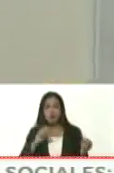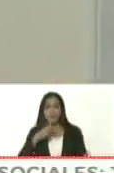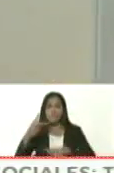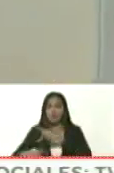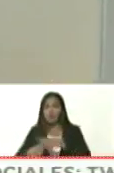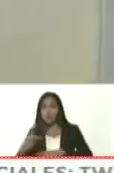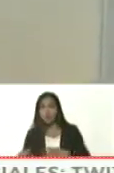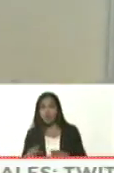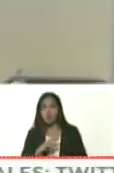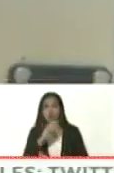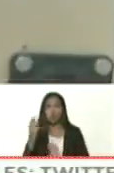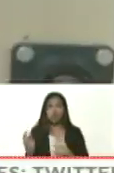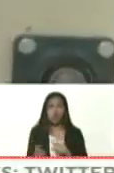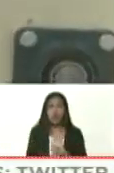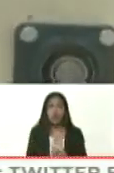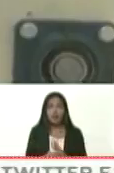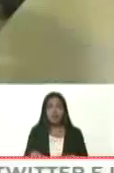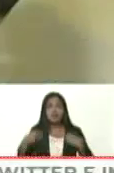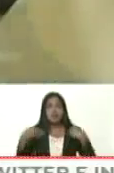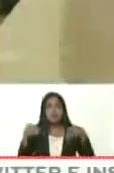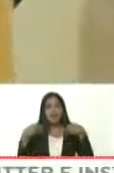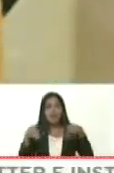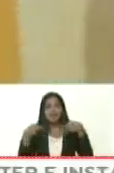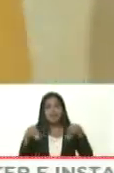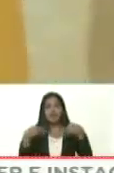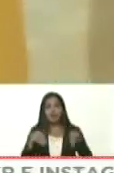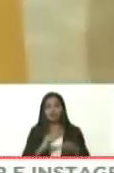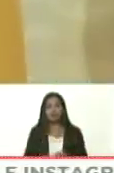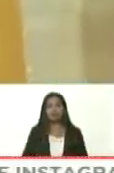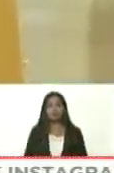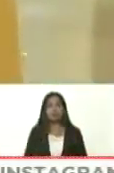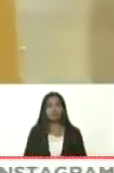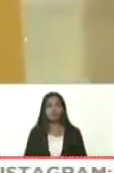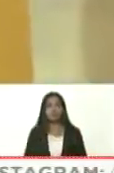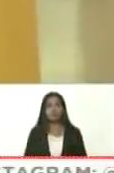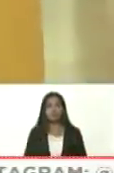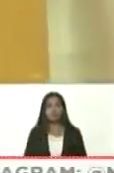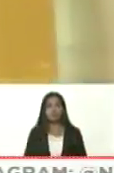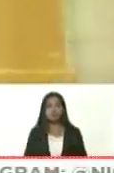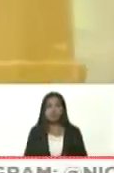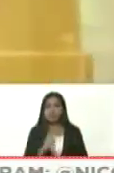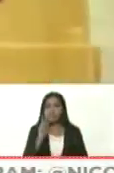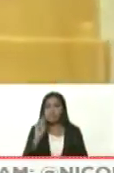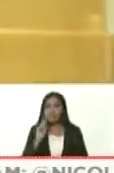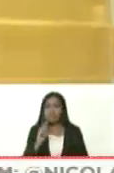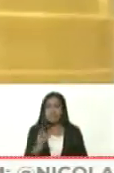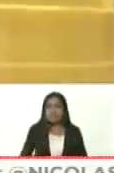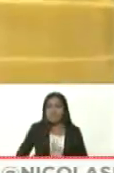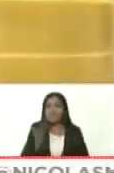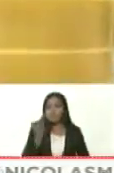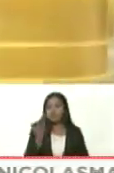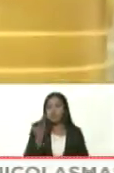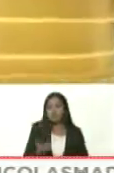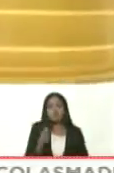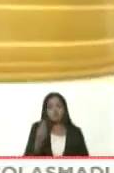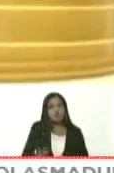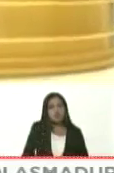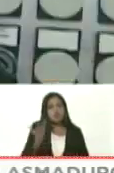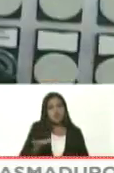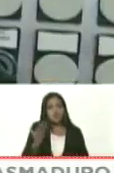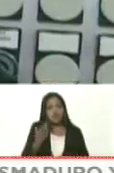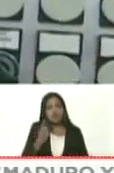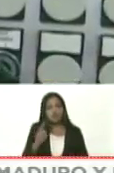productivo del plástico, un insumo de vital importancia